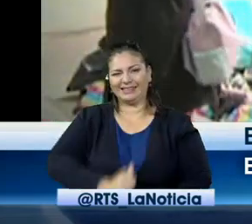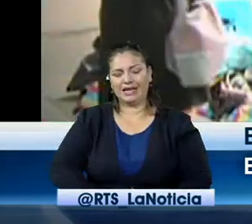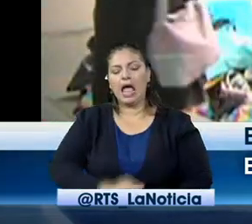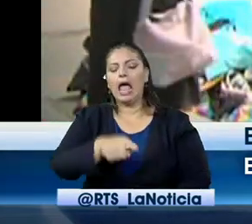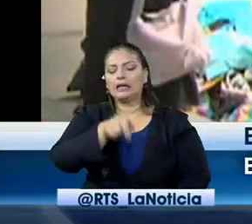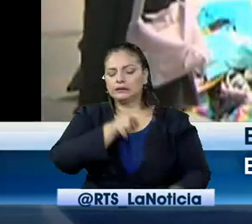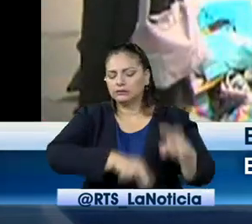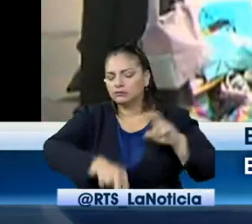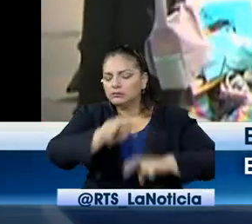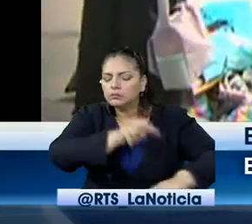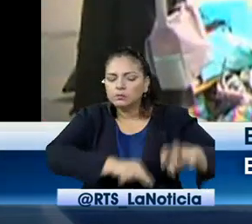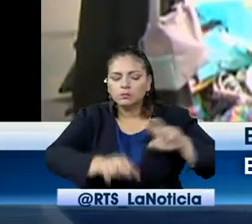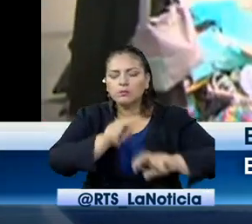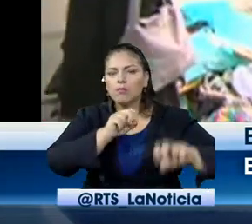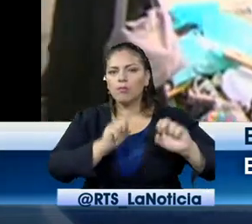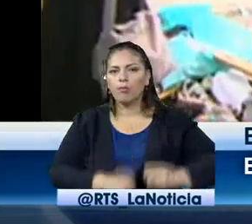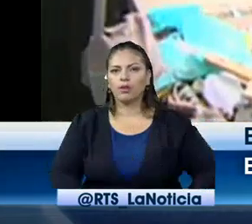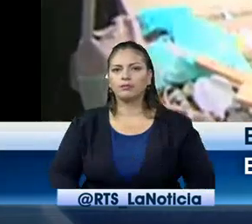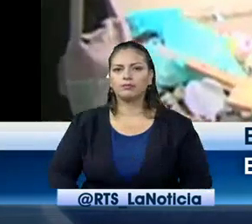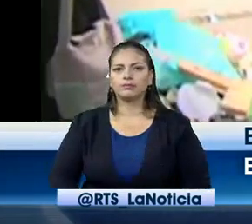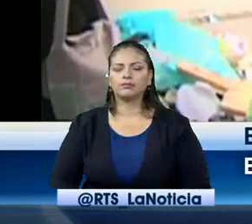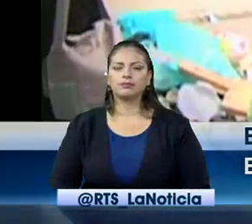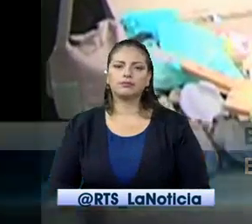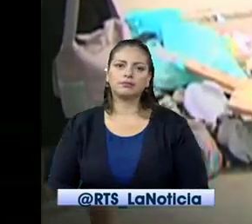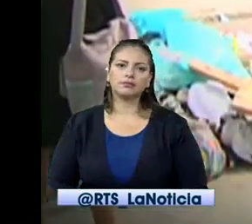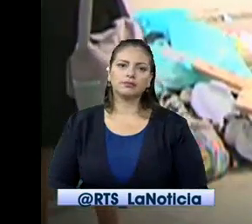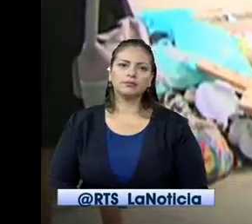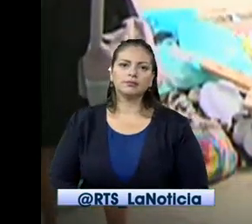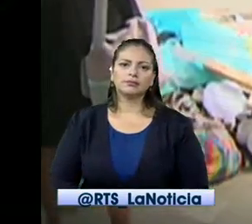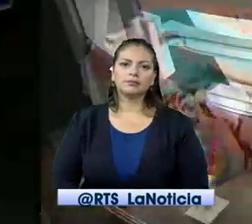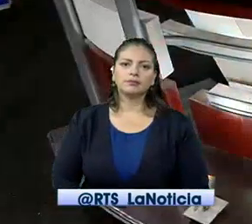respectivo análisis, informó Roselena Vascones.